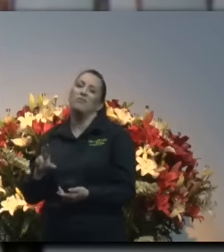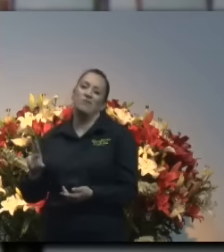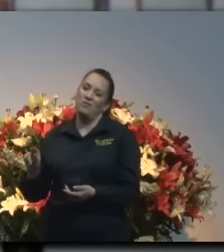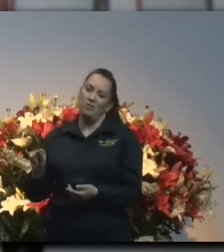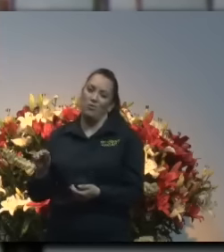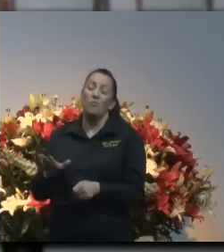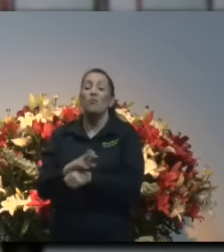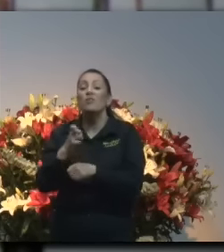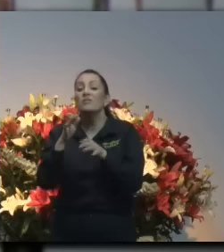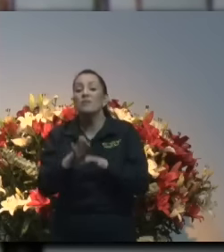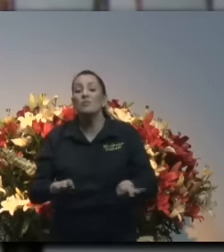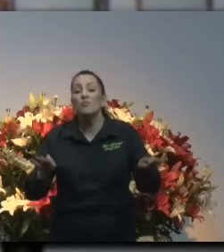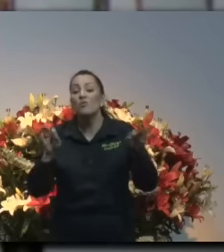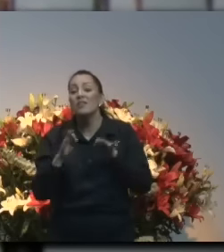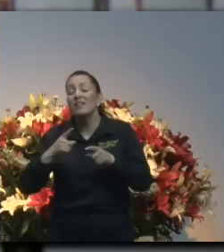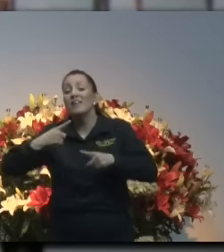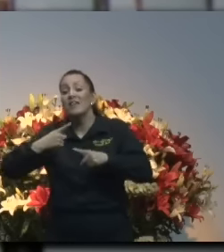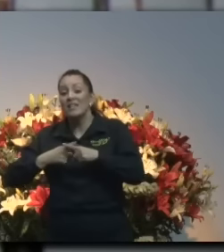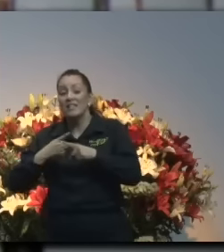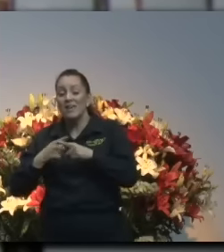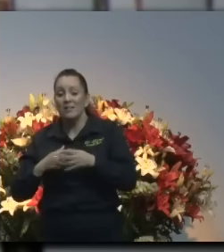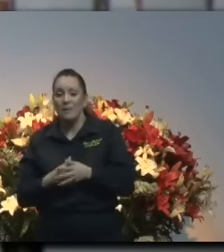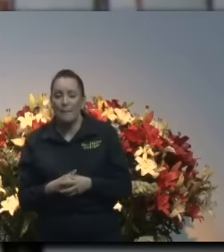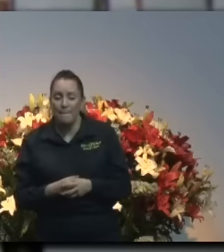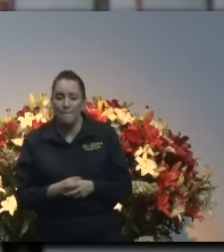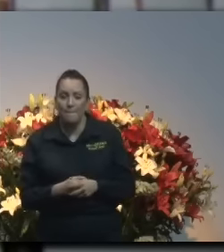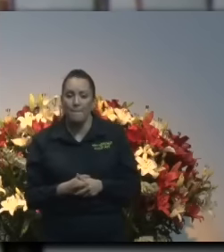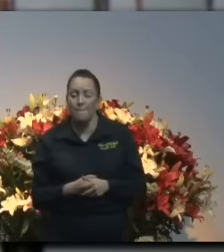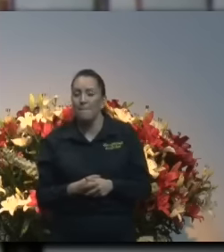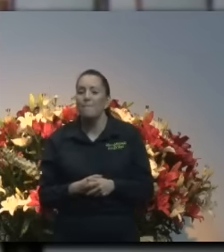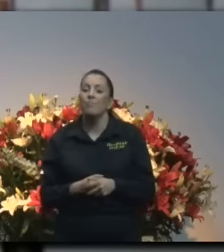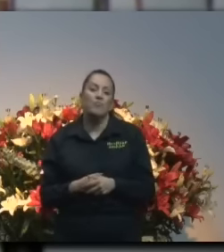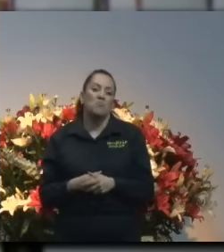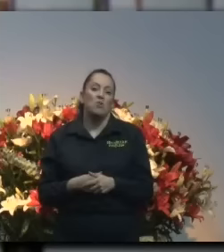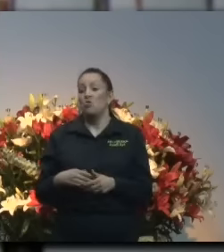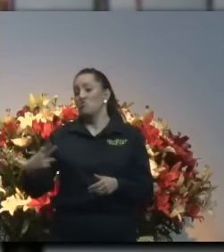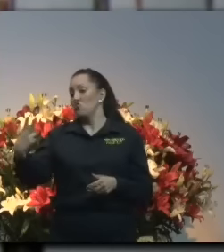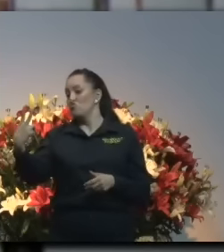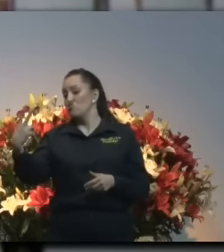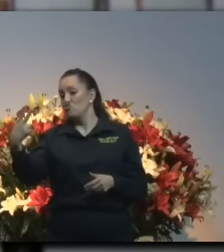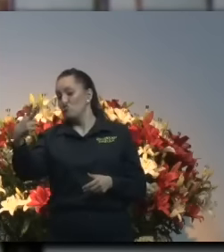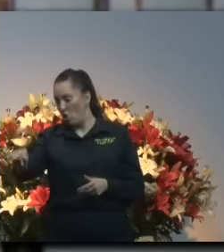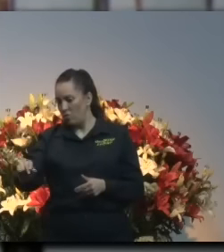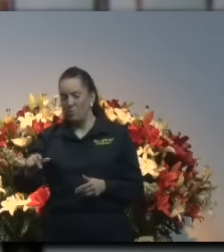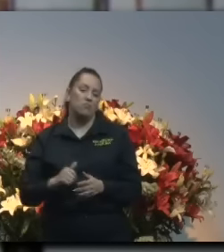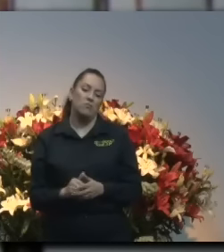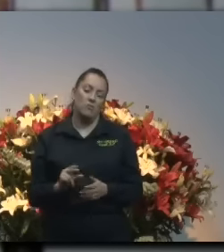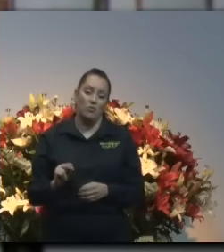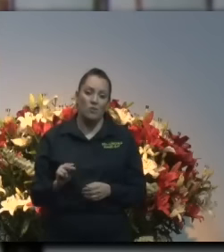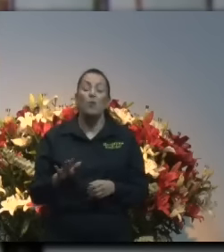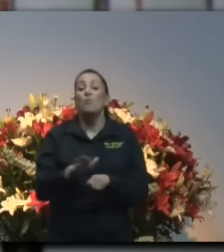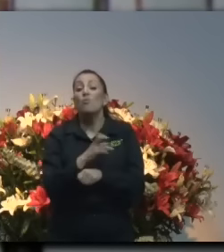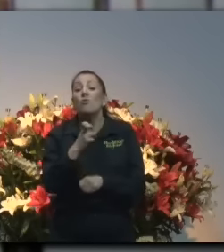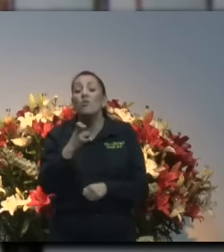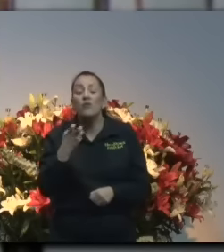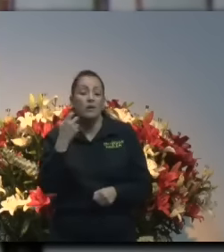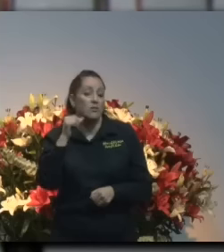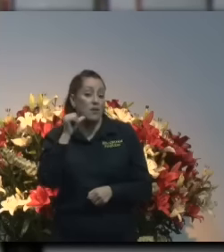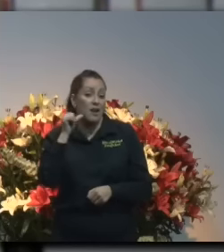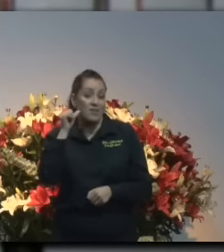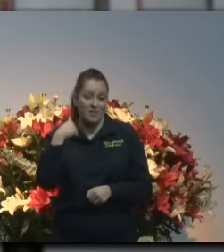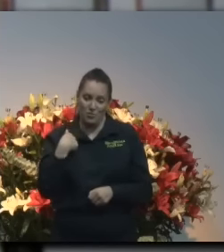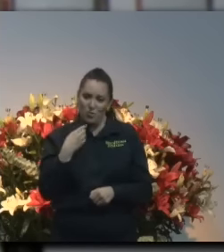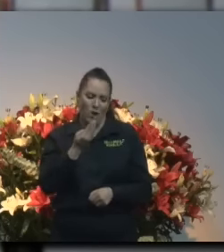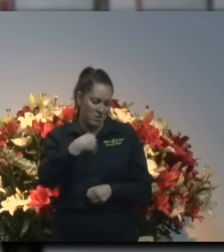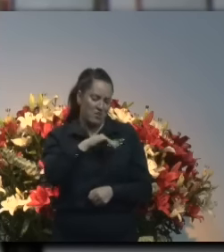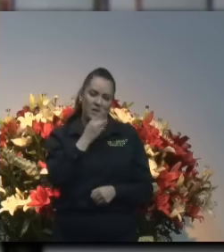no. Y pues yo lo que sí le dije ayer a Claudia, si iba a investigar los casos de corrupción de los hijos del presidente,